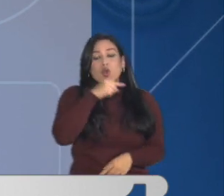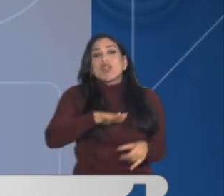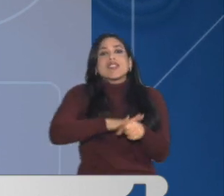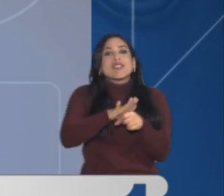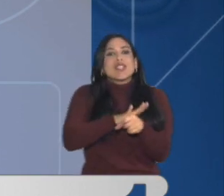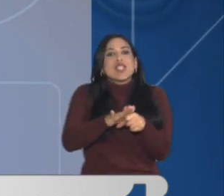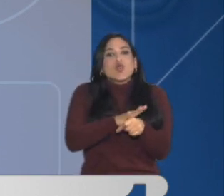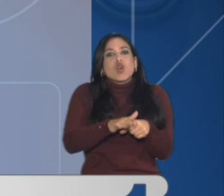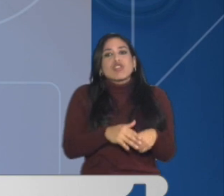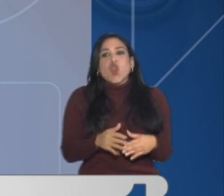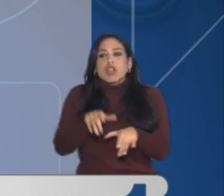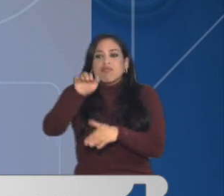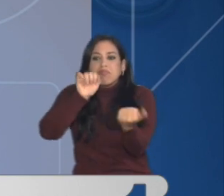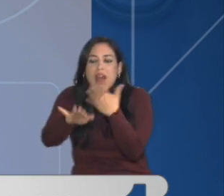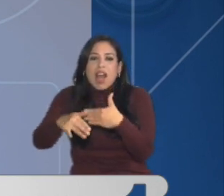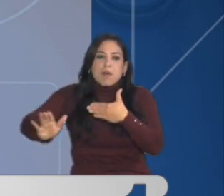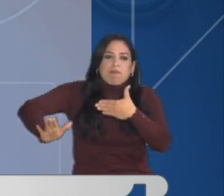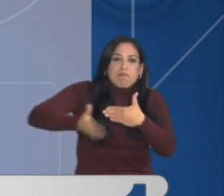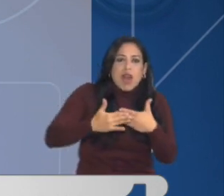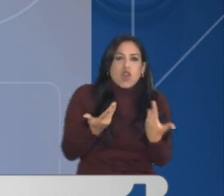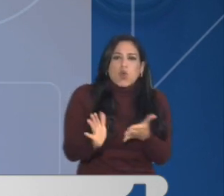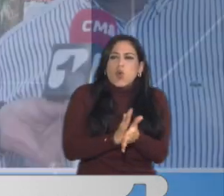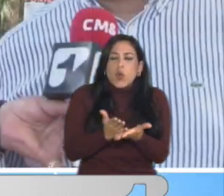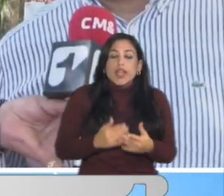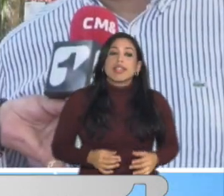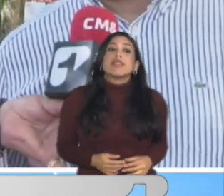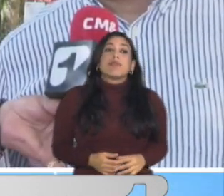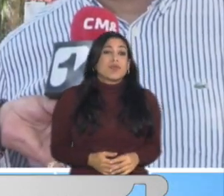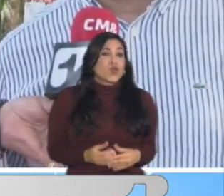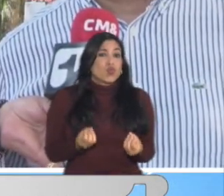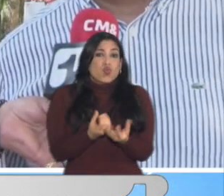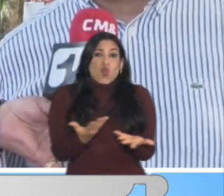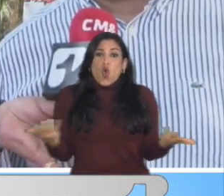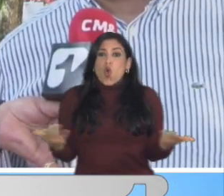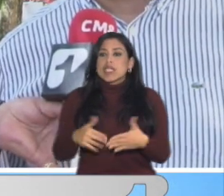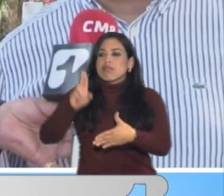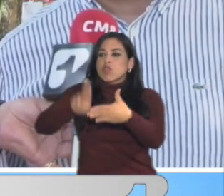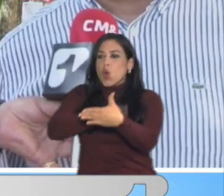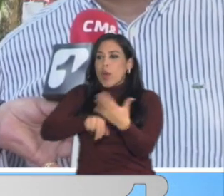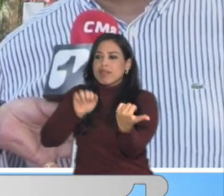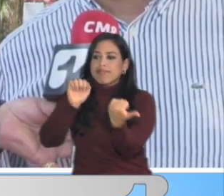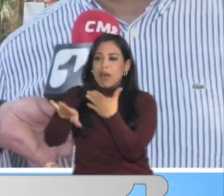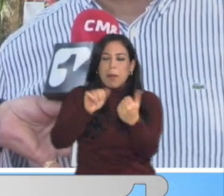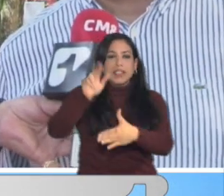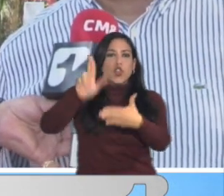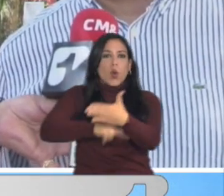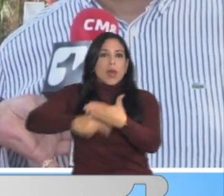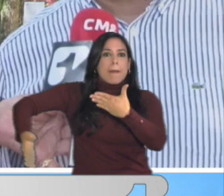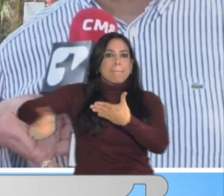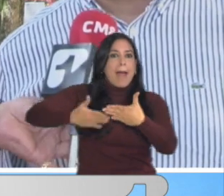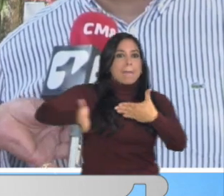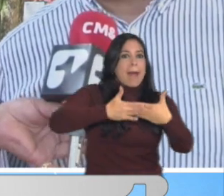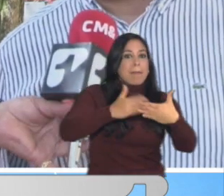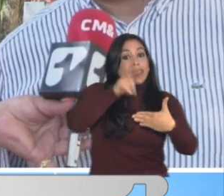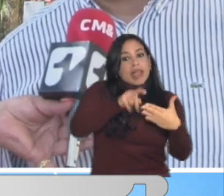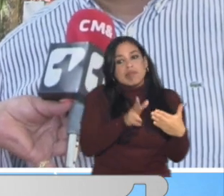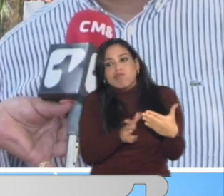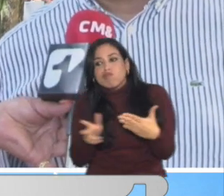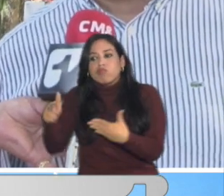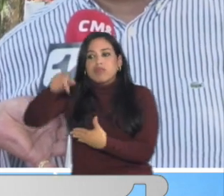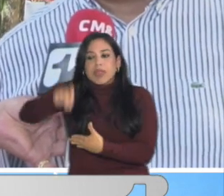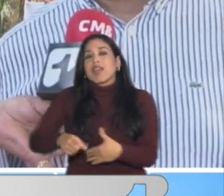situación vial, vías cerradas, bloqueadas. Hay muchas vías en restricción vial con algunos pasos alternos como la